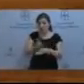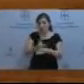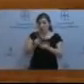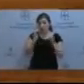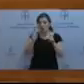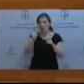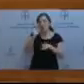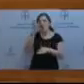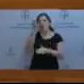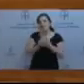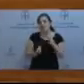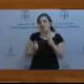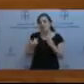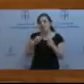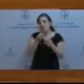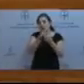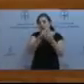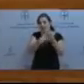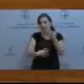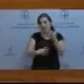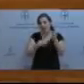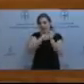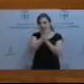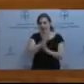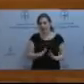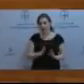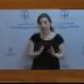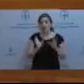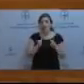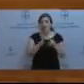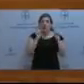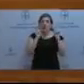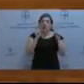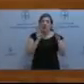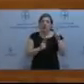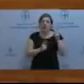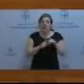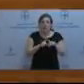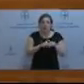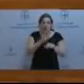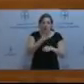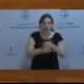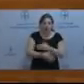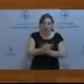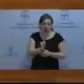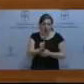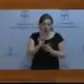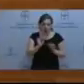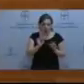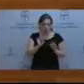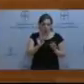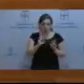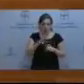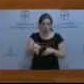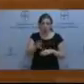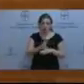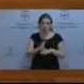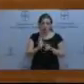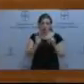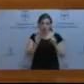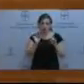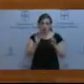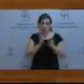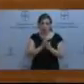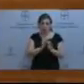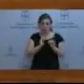los errores en las listas definitivas. Los profesores con algún tipo de discapacidad, también se habló la última Consejería de Educación, empieza en el curso